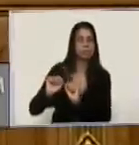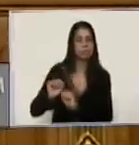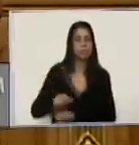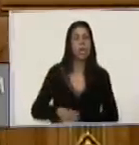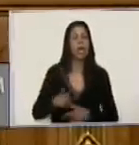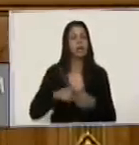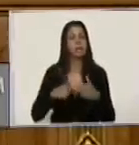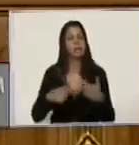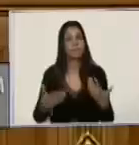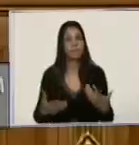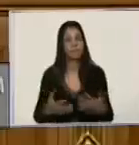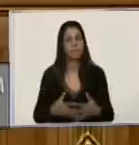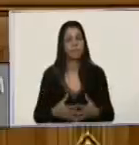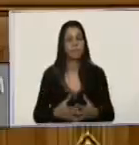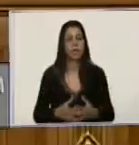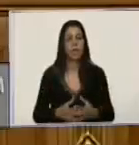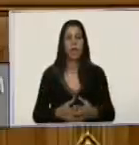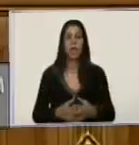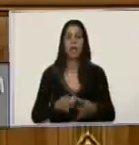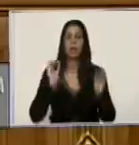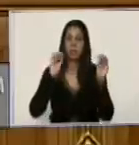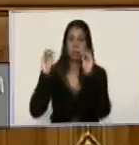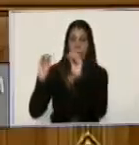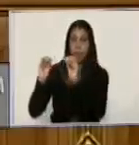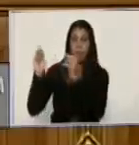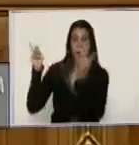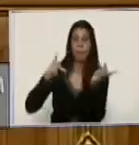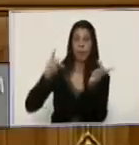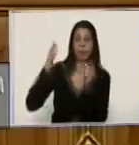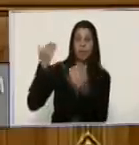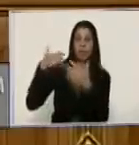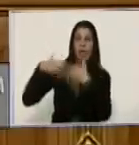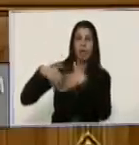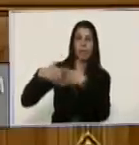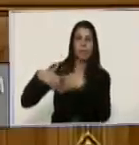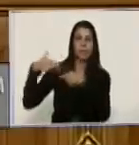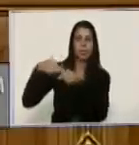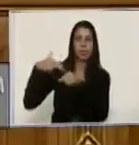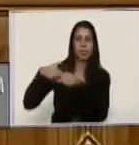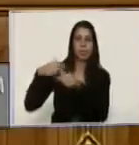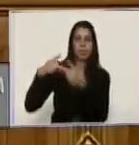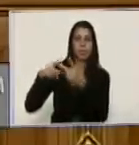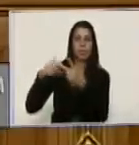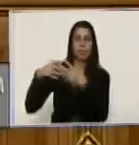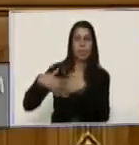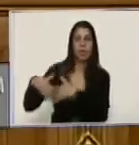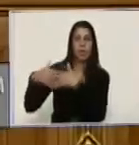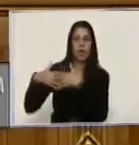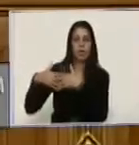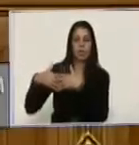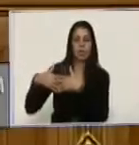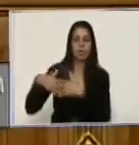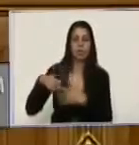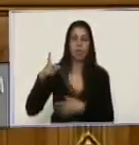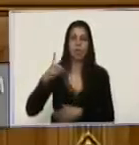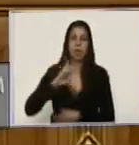Entonces, invitamos a las empresas que se han ido, Lukoil, las gringas, la que quiera venir, problema de ella.